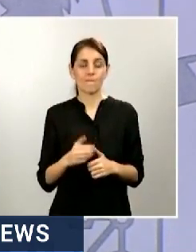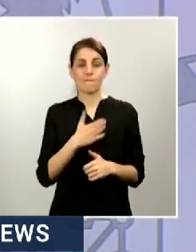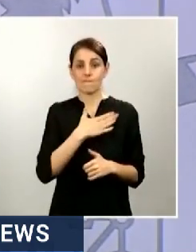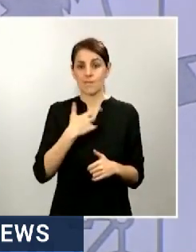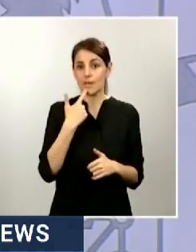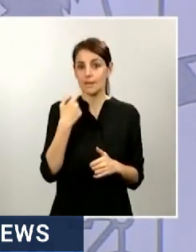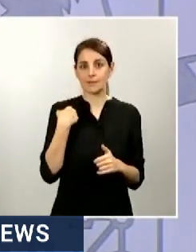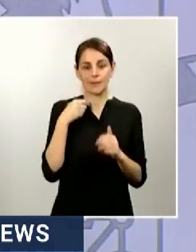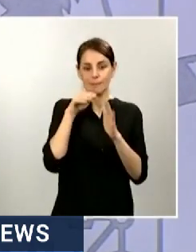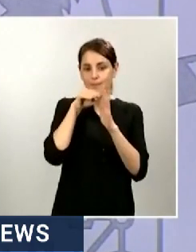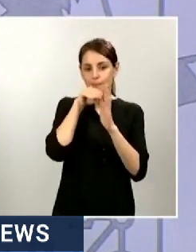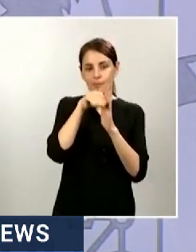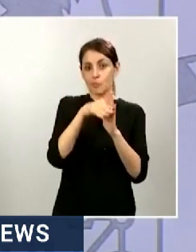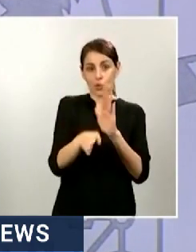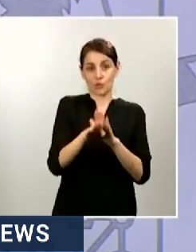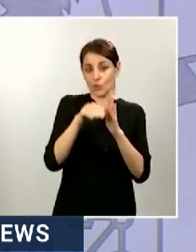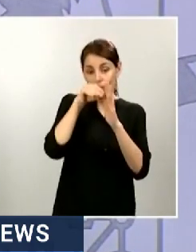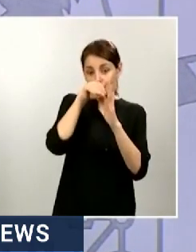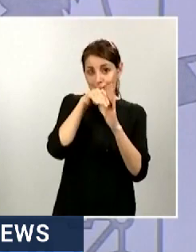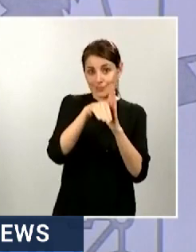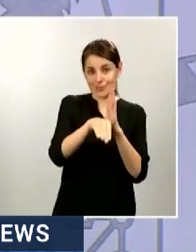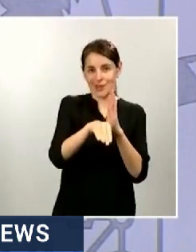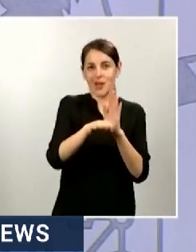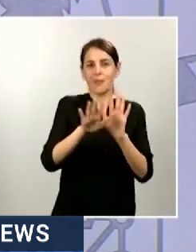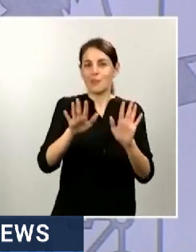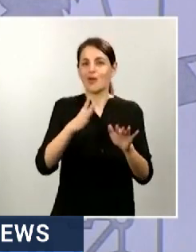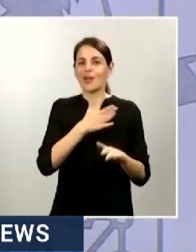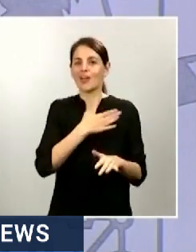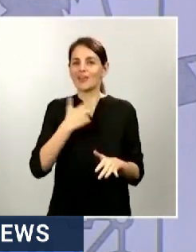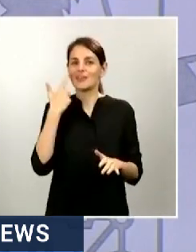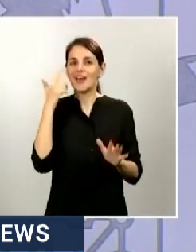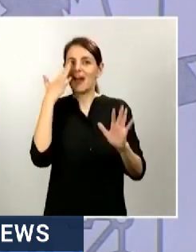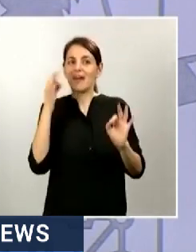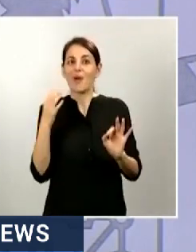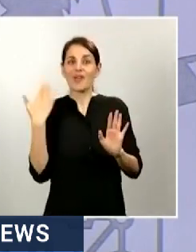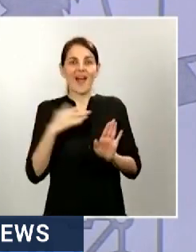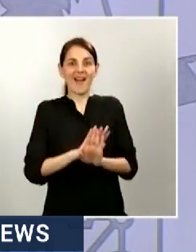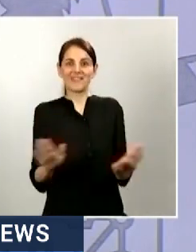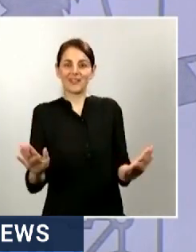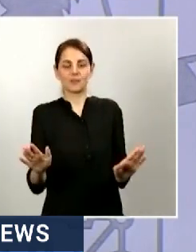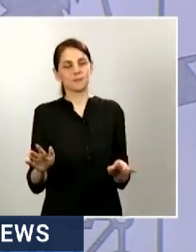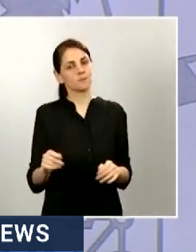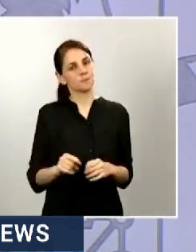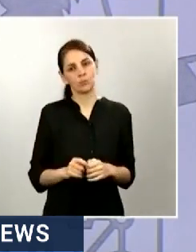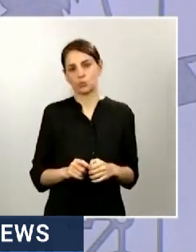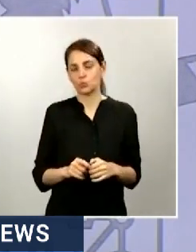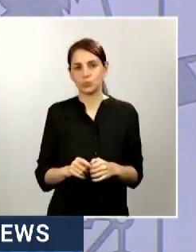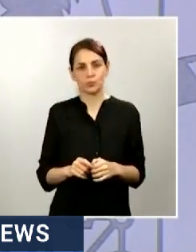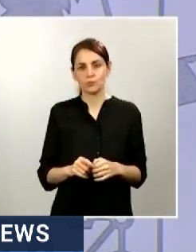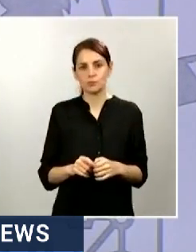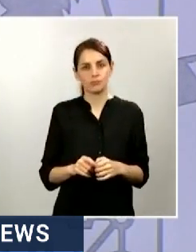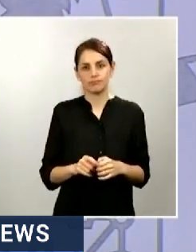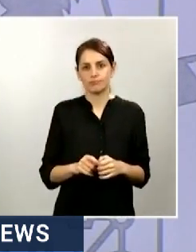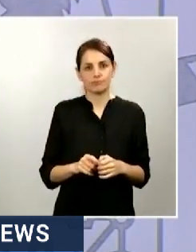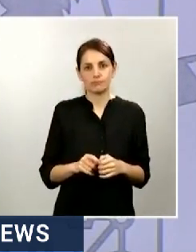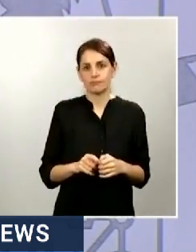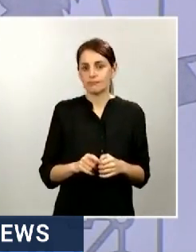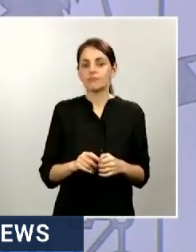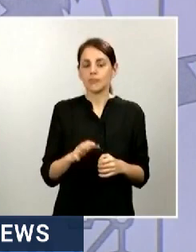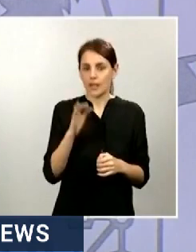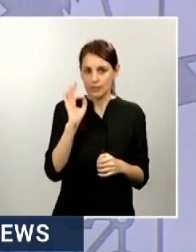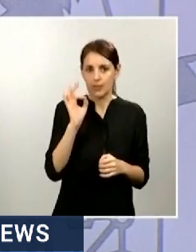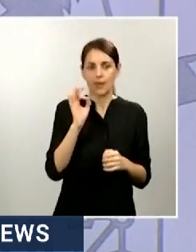bien, tengan cuidado, esto no significa que el riesgo haya acabado. Seguimos teniendo todavía, aunque se vayan reduciendo, un